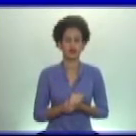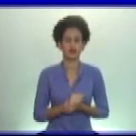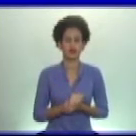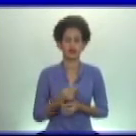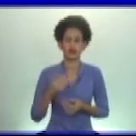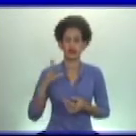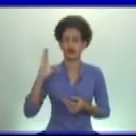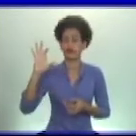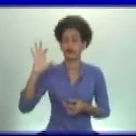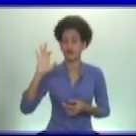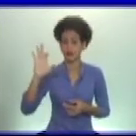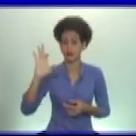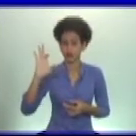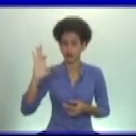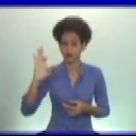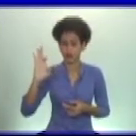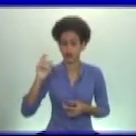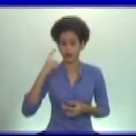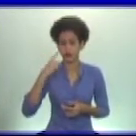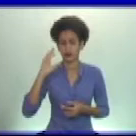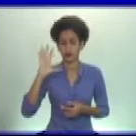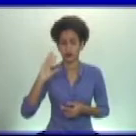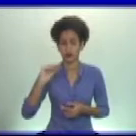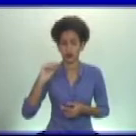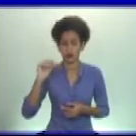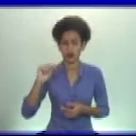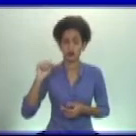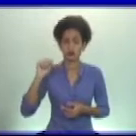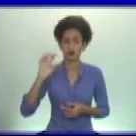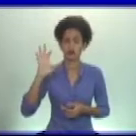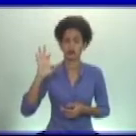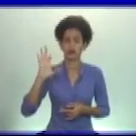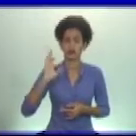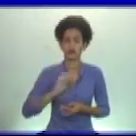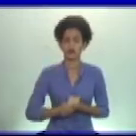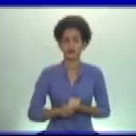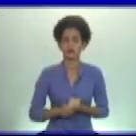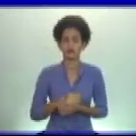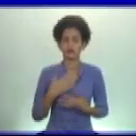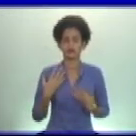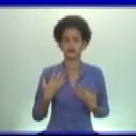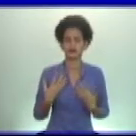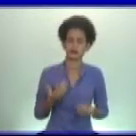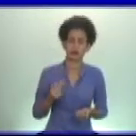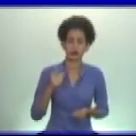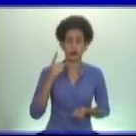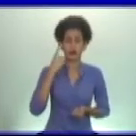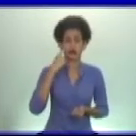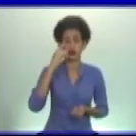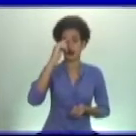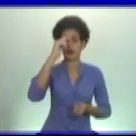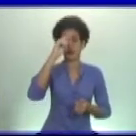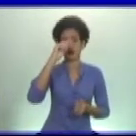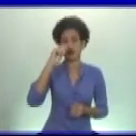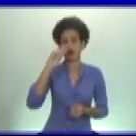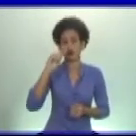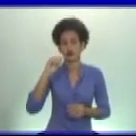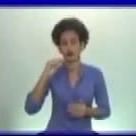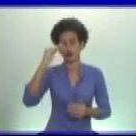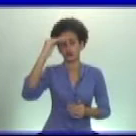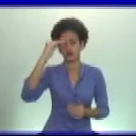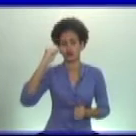a medida que los valores de la X aumentan, ¿qué va pasando con las imágenes? Van disminuyendo. Por